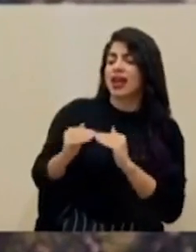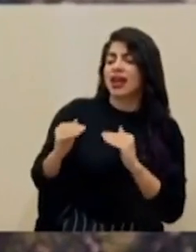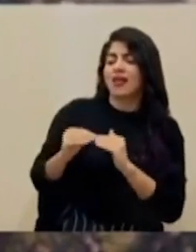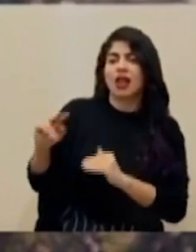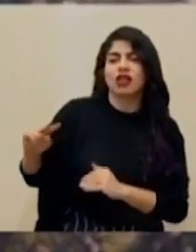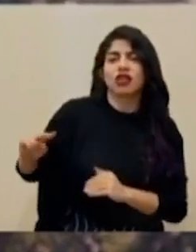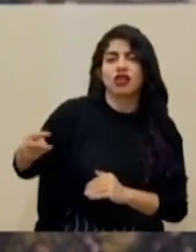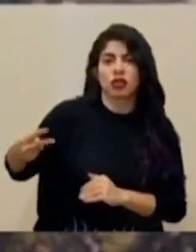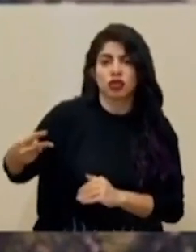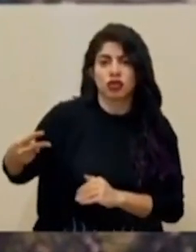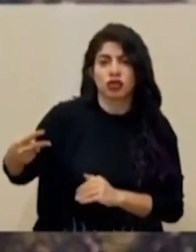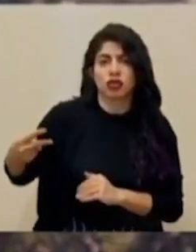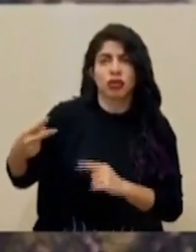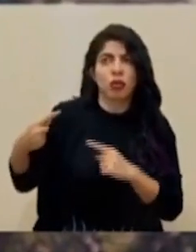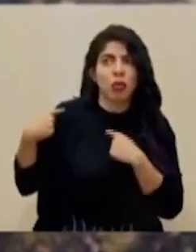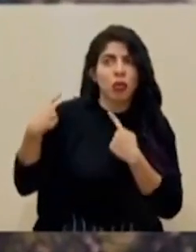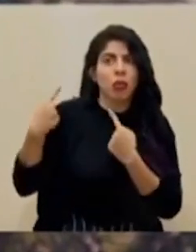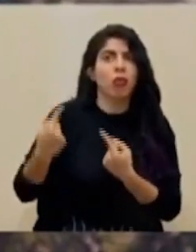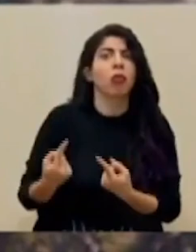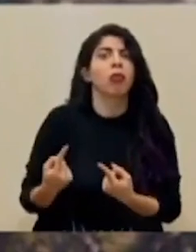esta fecha